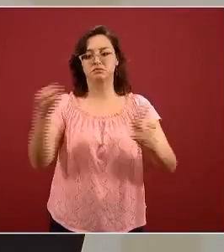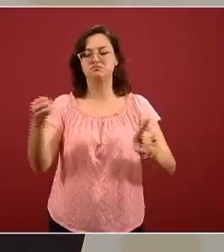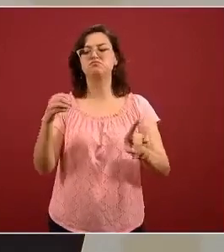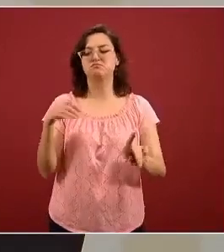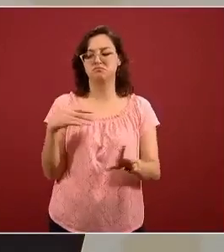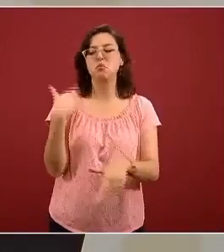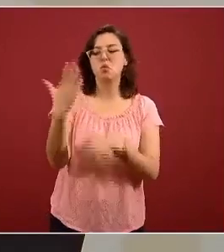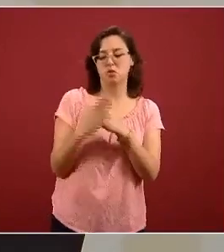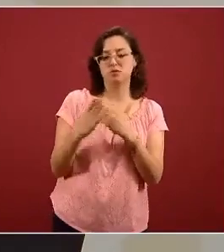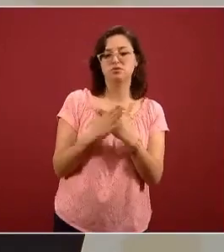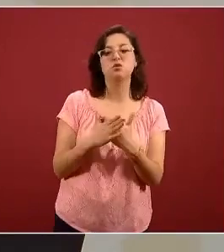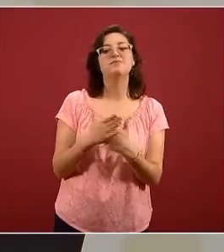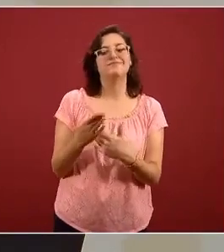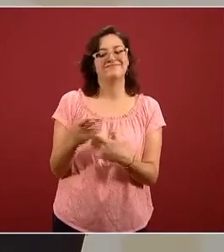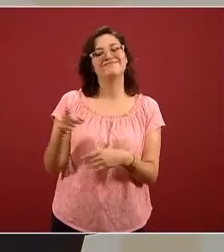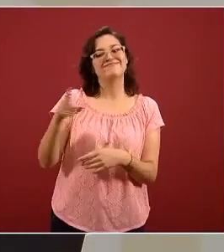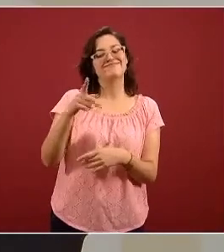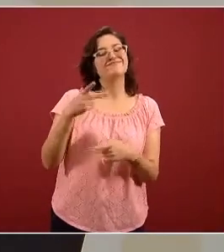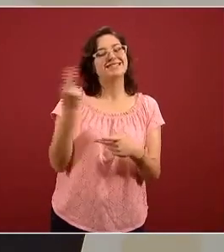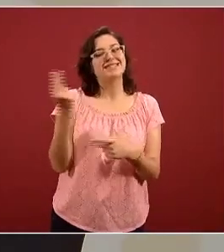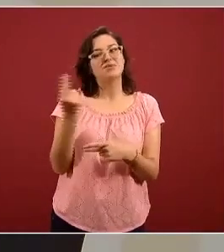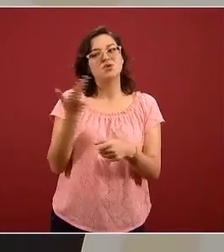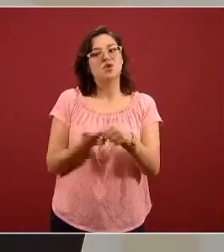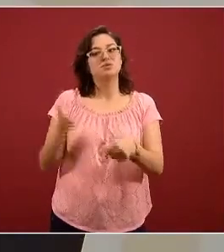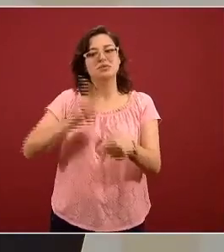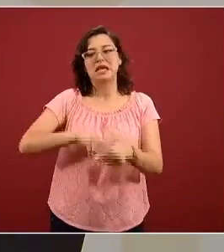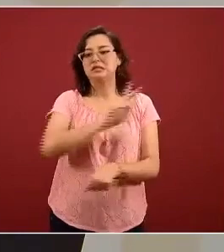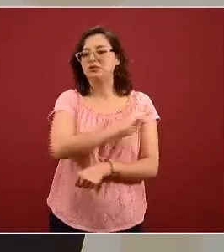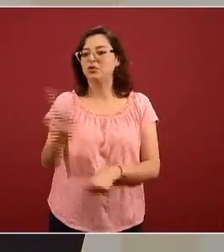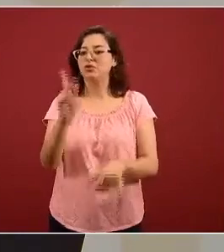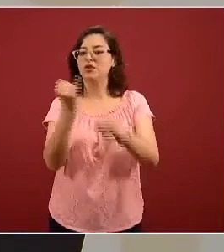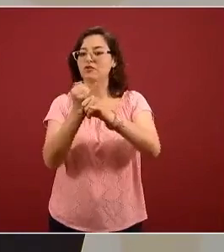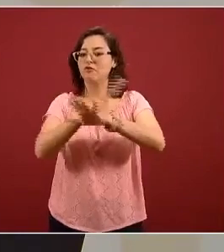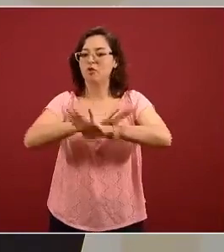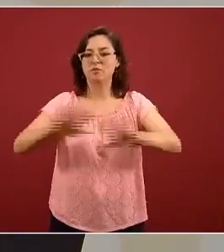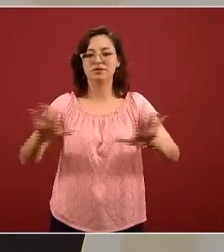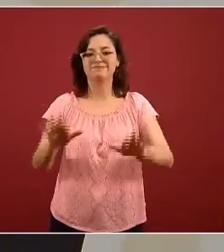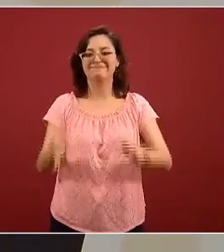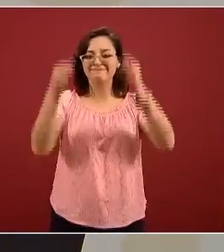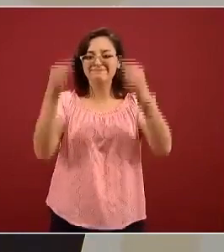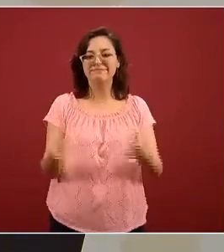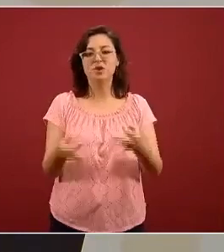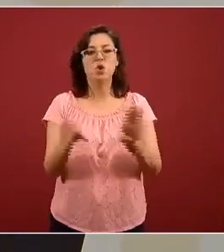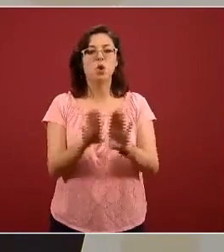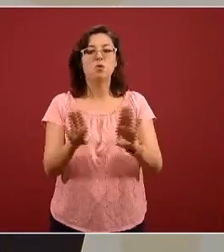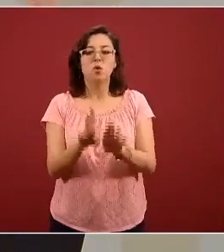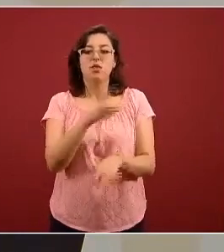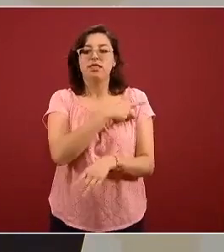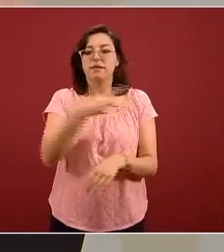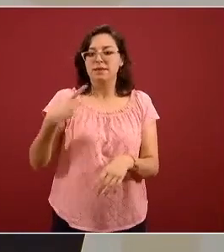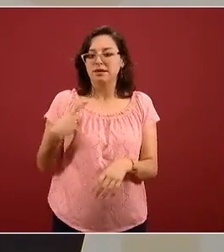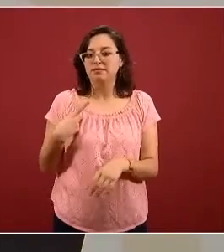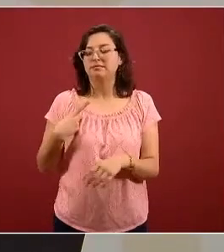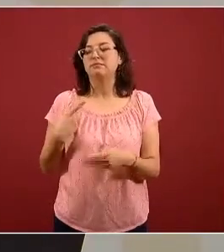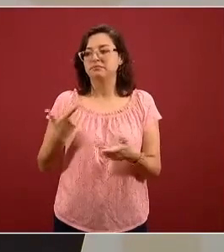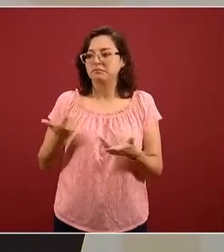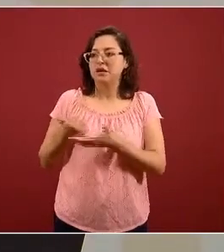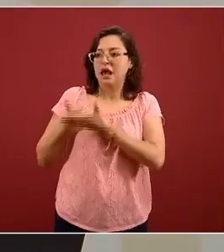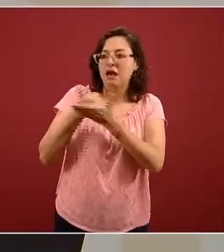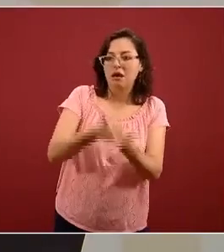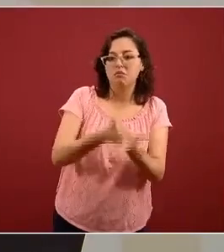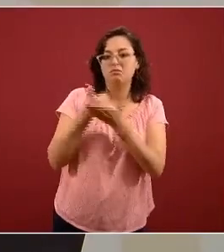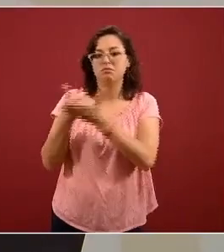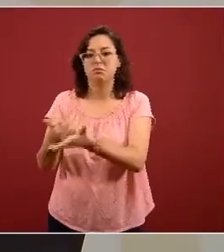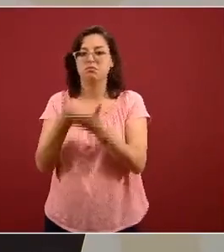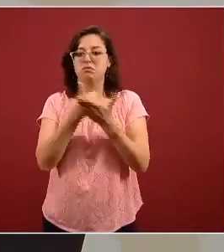en el asunto para que esta información llegue a cada una de las unidades salud de todos los instituciones y entonces se puedan respaldar y